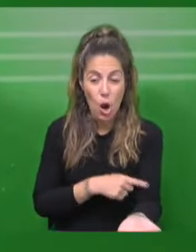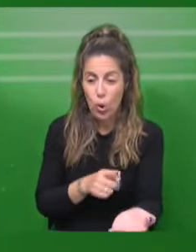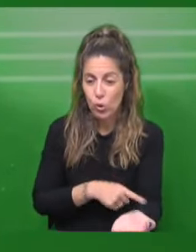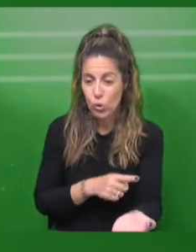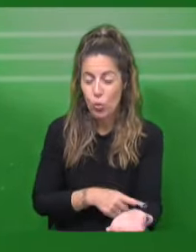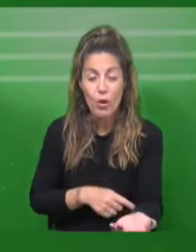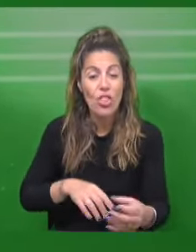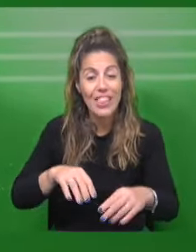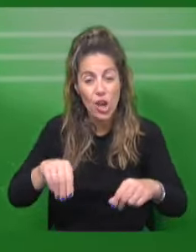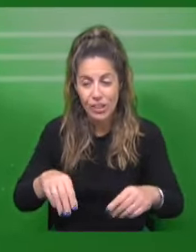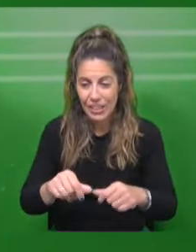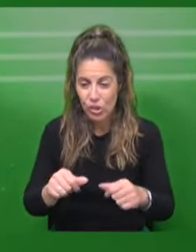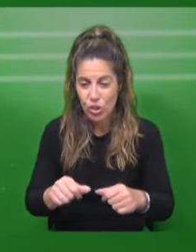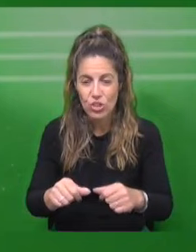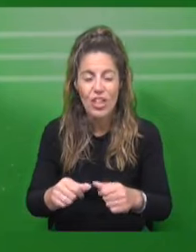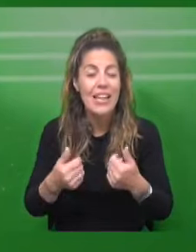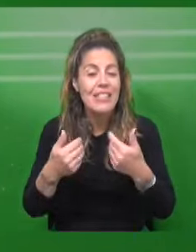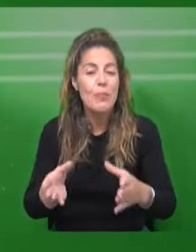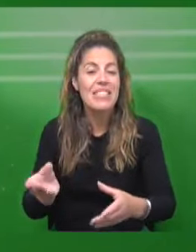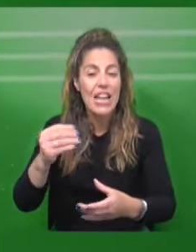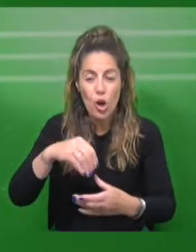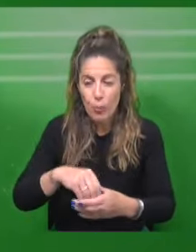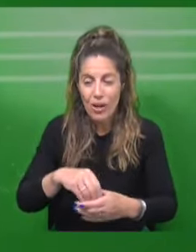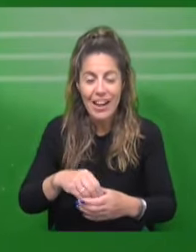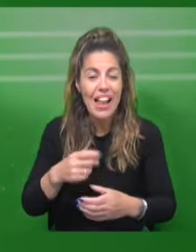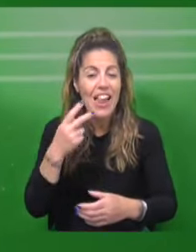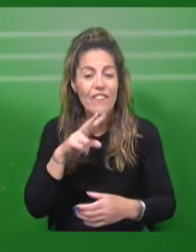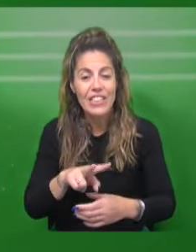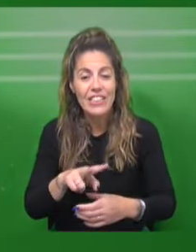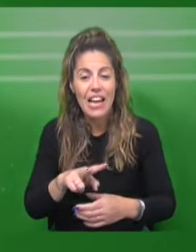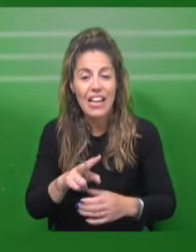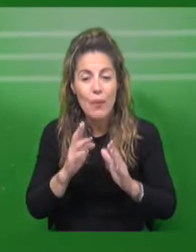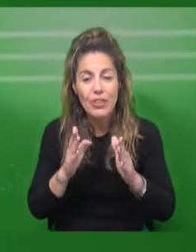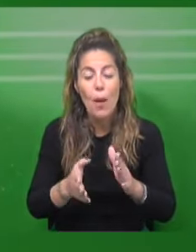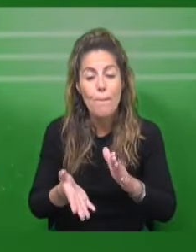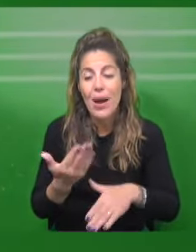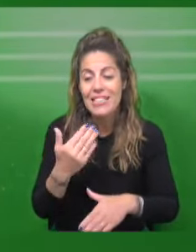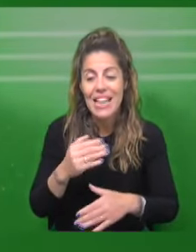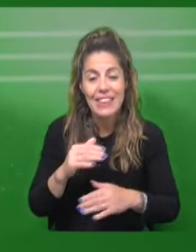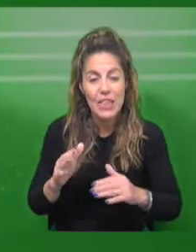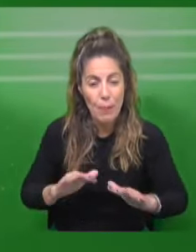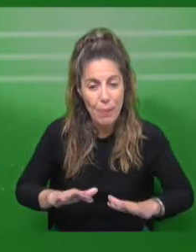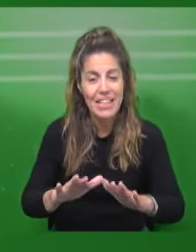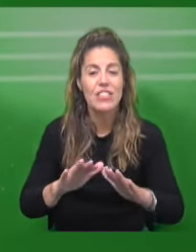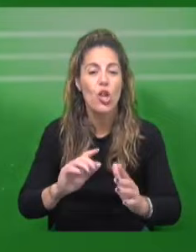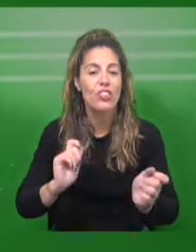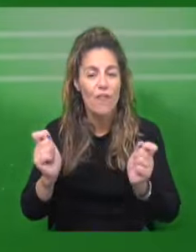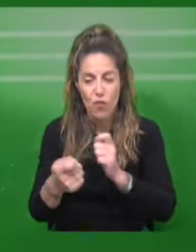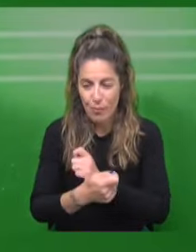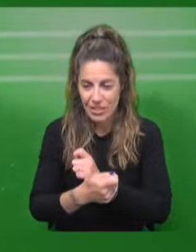de los territorios Entonces se empiezan a incorporar las dimensiones este más de elaboración transformación